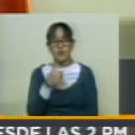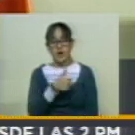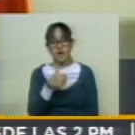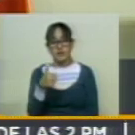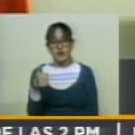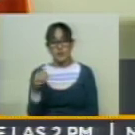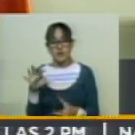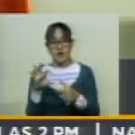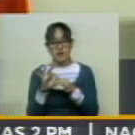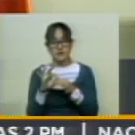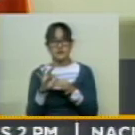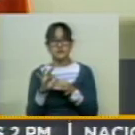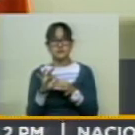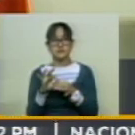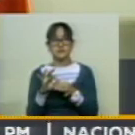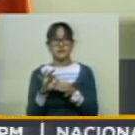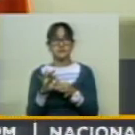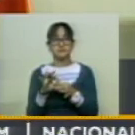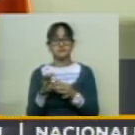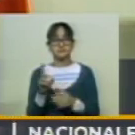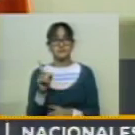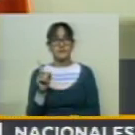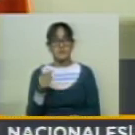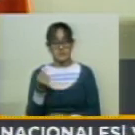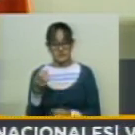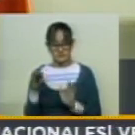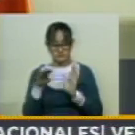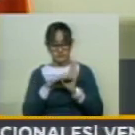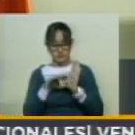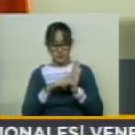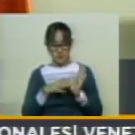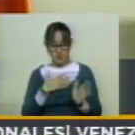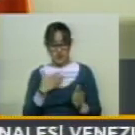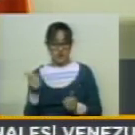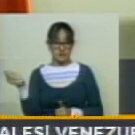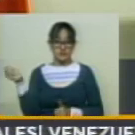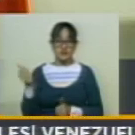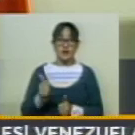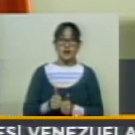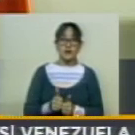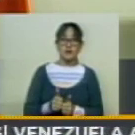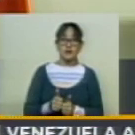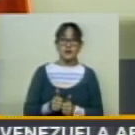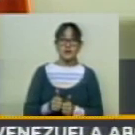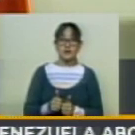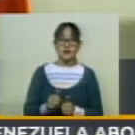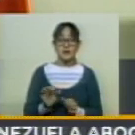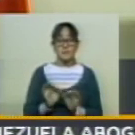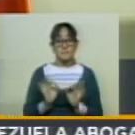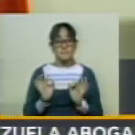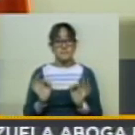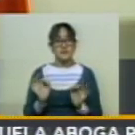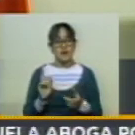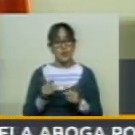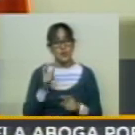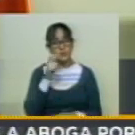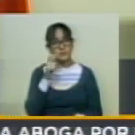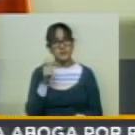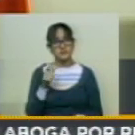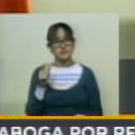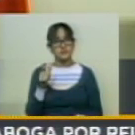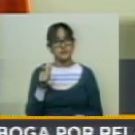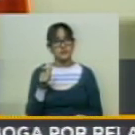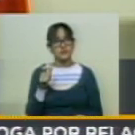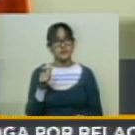de las alianzas. Es decir, también estamos dándole garantías, si ellos quieren traer en especial alguna persona, algún grupo, lo